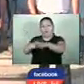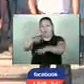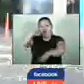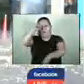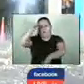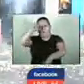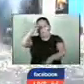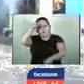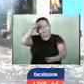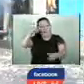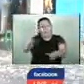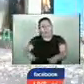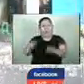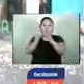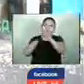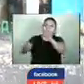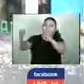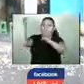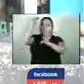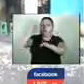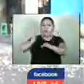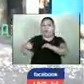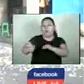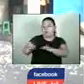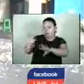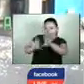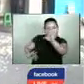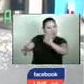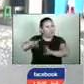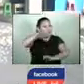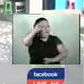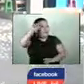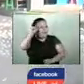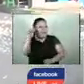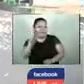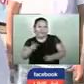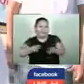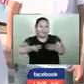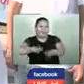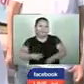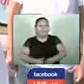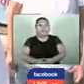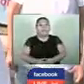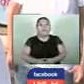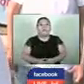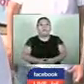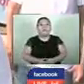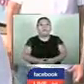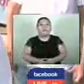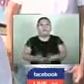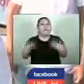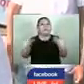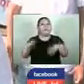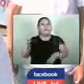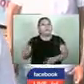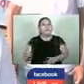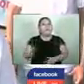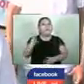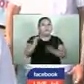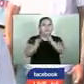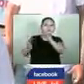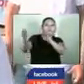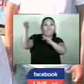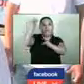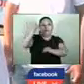que realizan los magistrados y presuntas irregularidades administrativas. Desde la llegada de estos magistrados